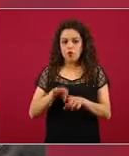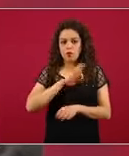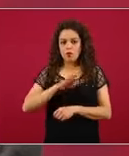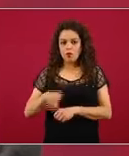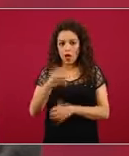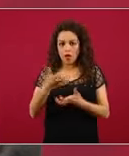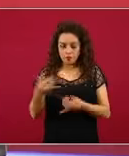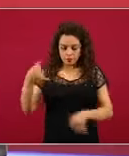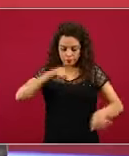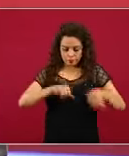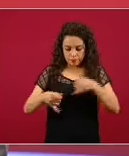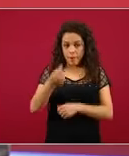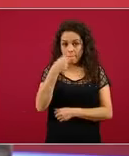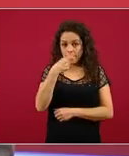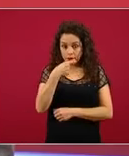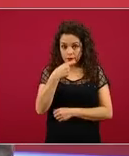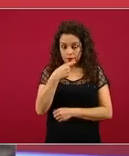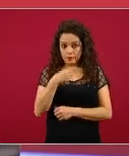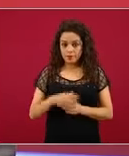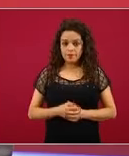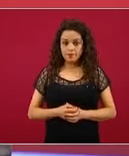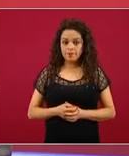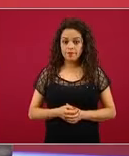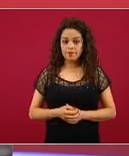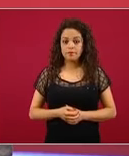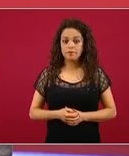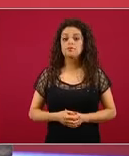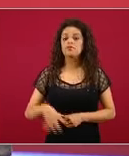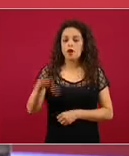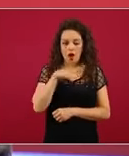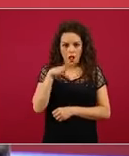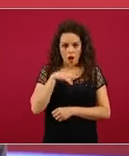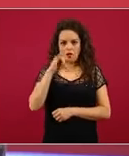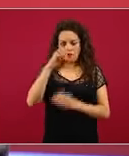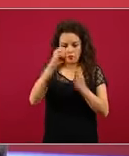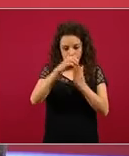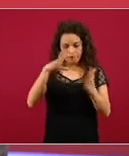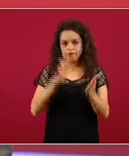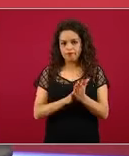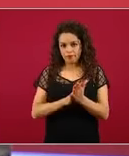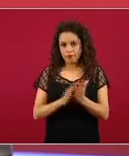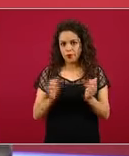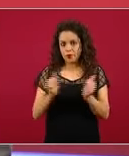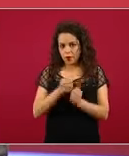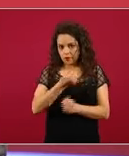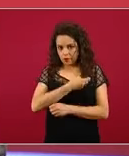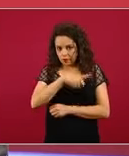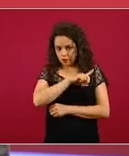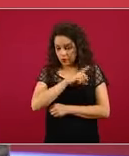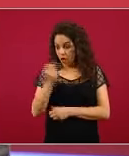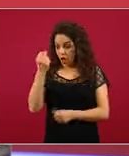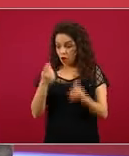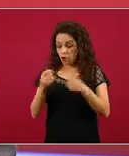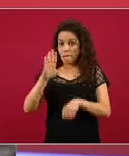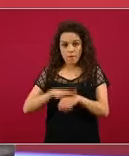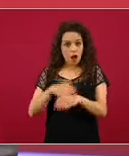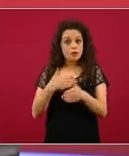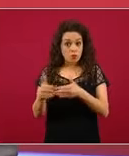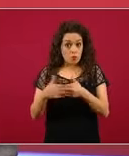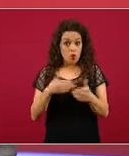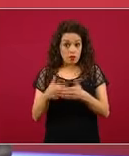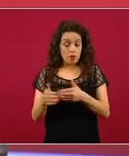de medicamentos que tienen registro sanitario. De hecho, algunos son más modernos de los que habitualmente se usan y